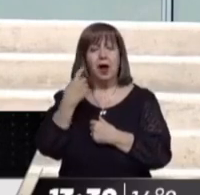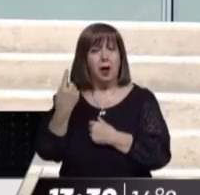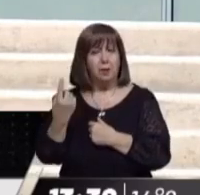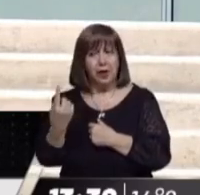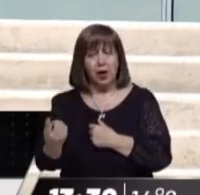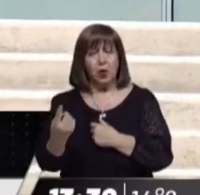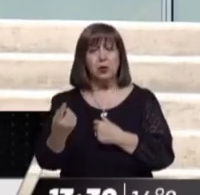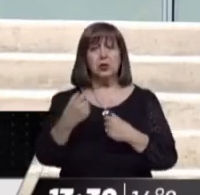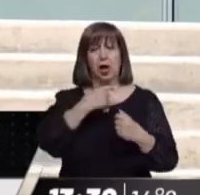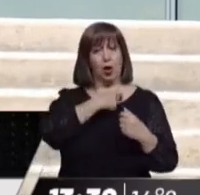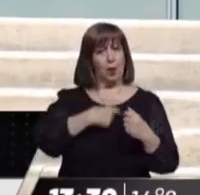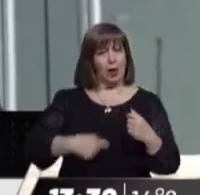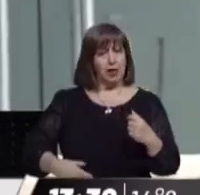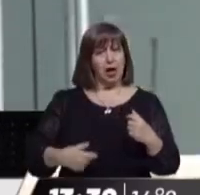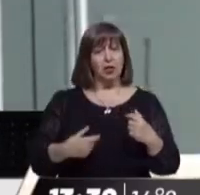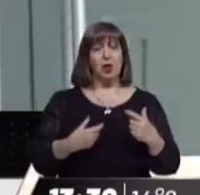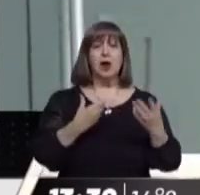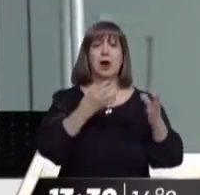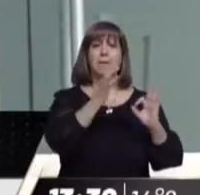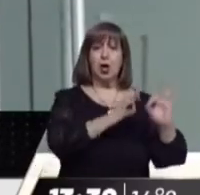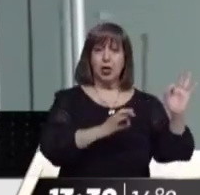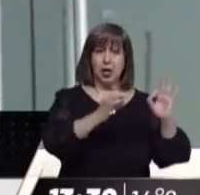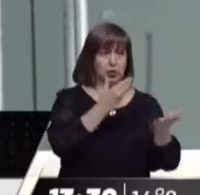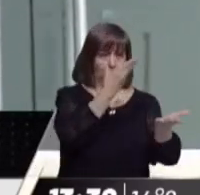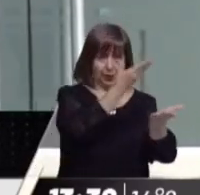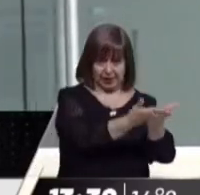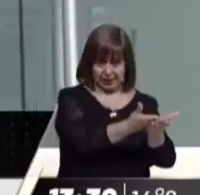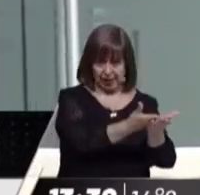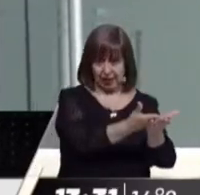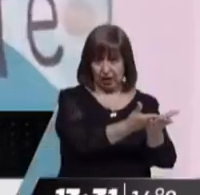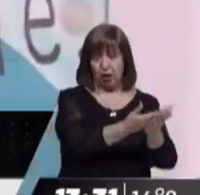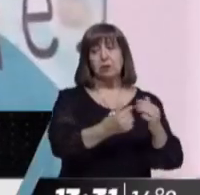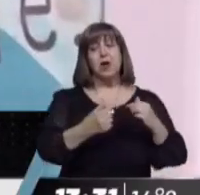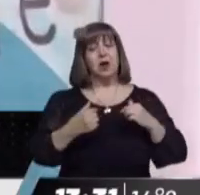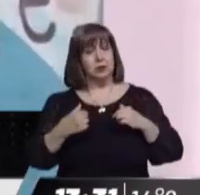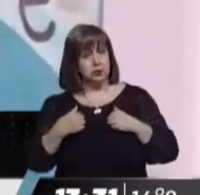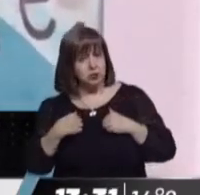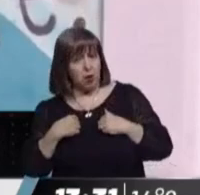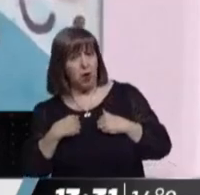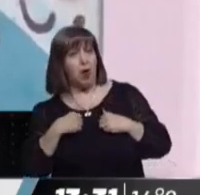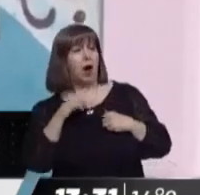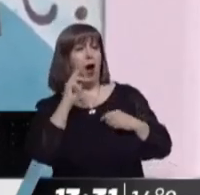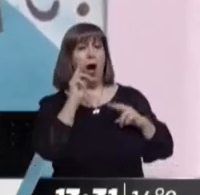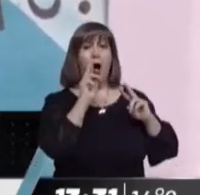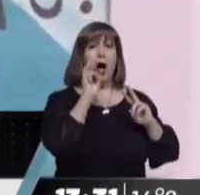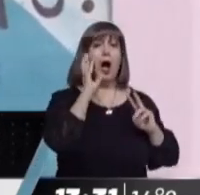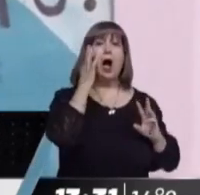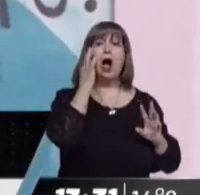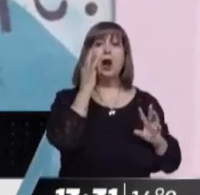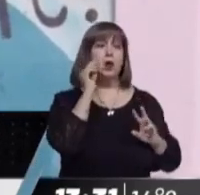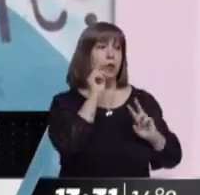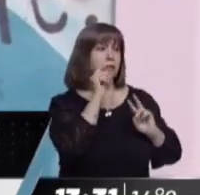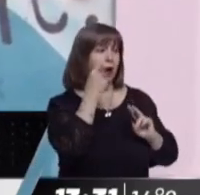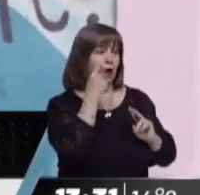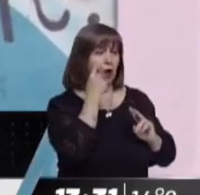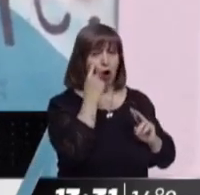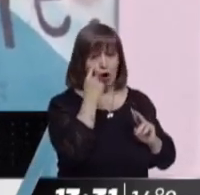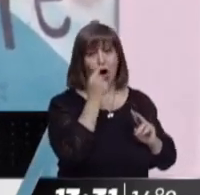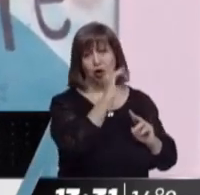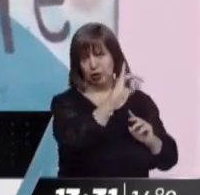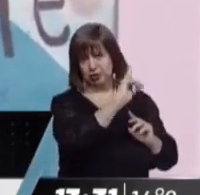por el gobierno en la legislatura mira algunos proyectos yo tengo conocimiento otros estoy tomando conocimiento a mí me parece